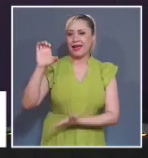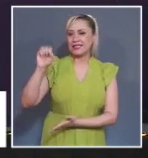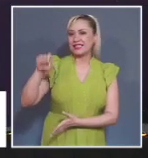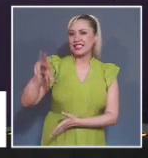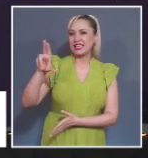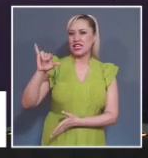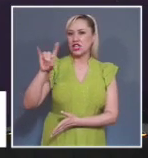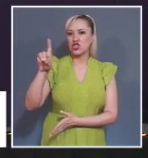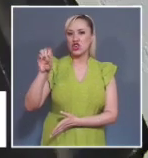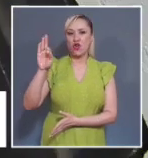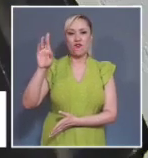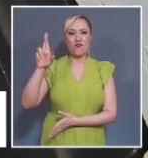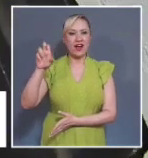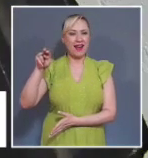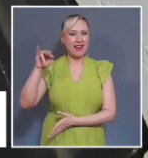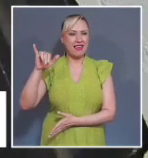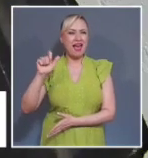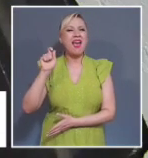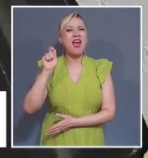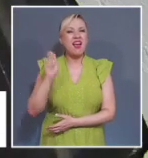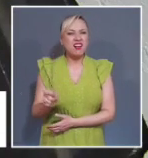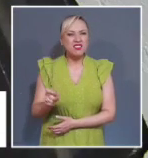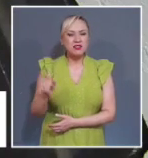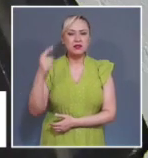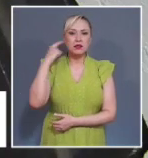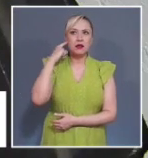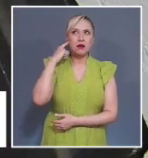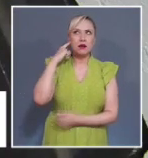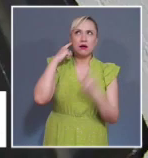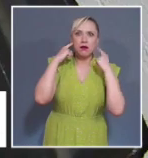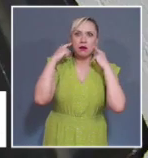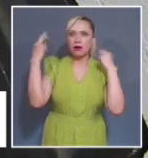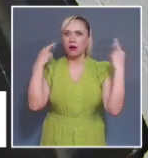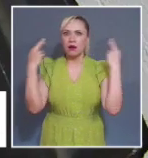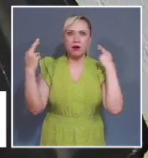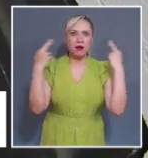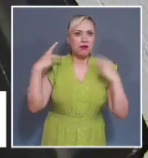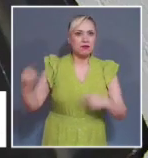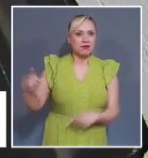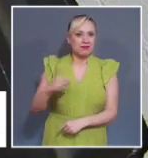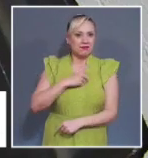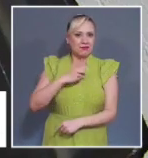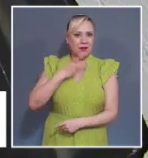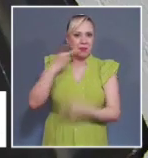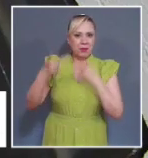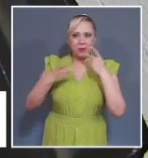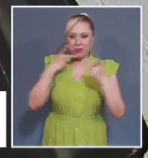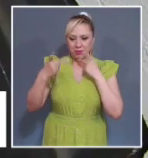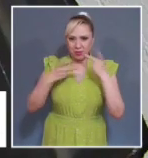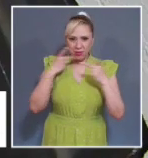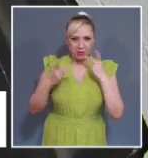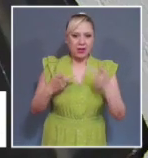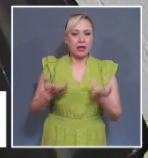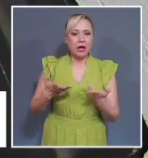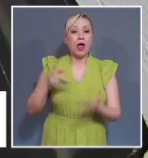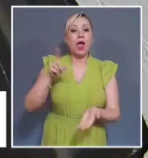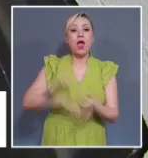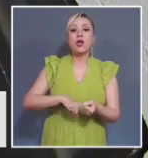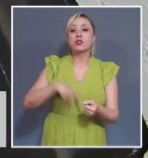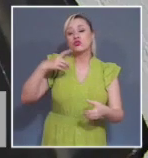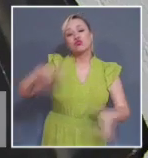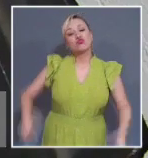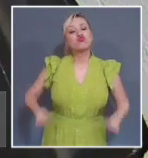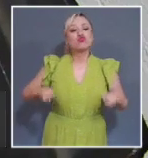2 bolsas con droga. Sin embargo, un video compartido en conferencia de prensa por su padre desmiente dicha afirmación y muestra